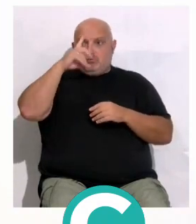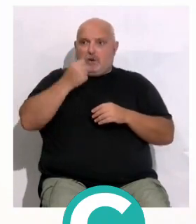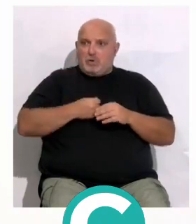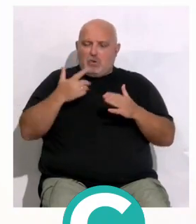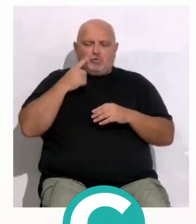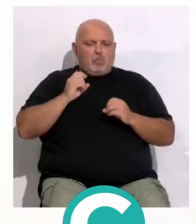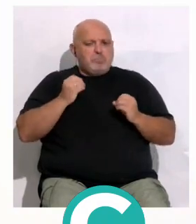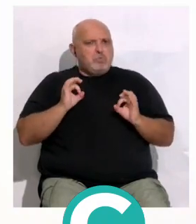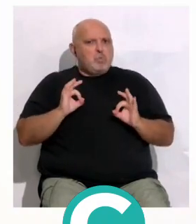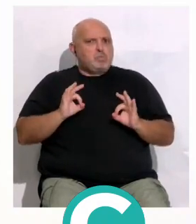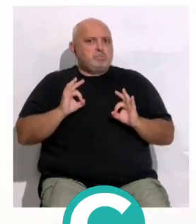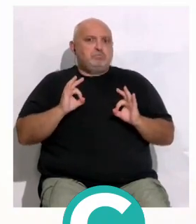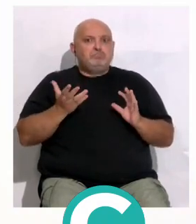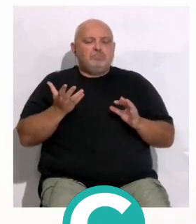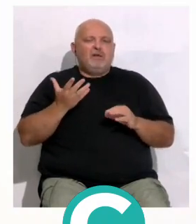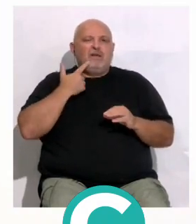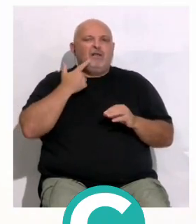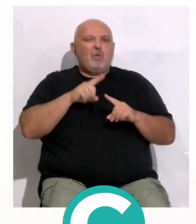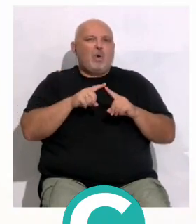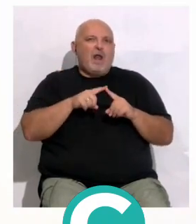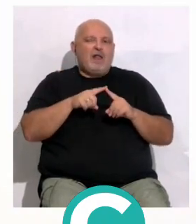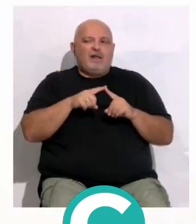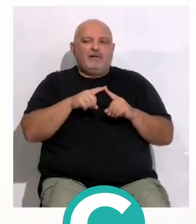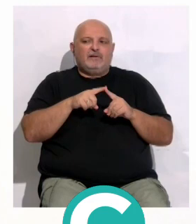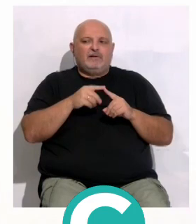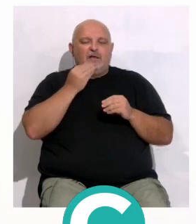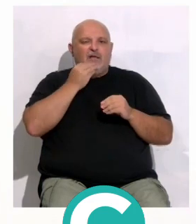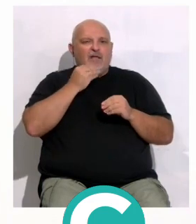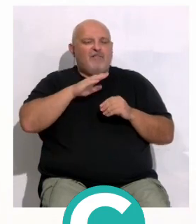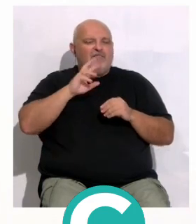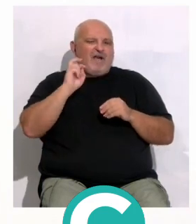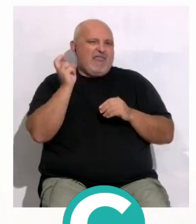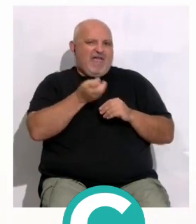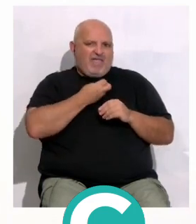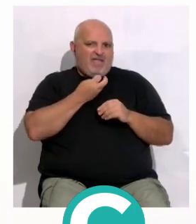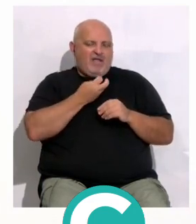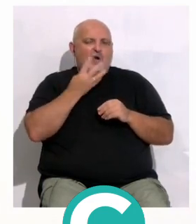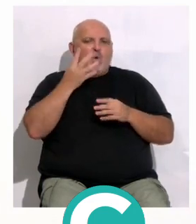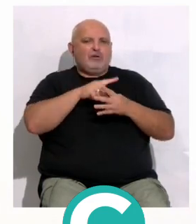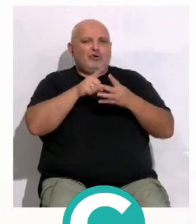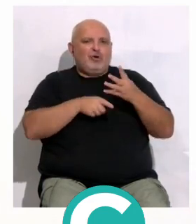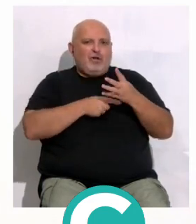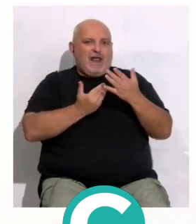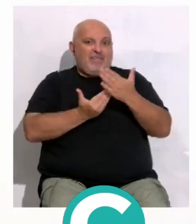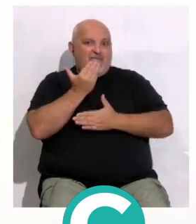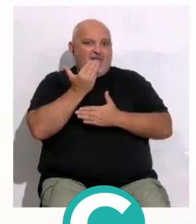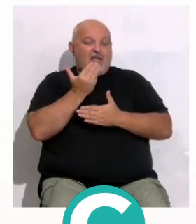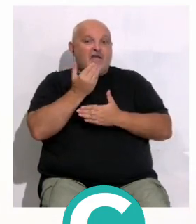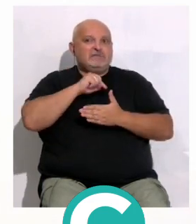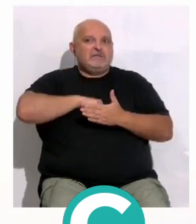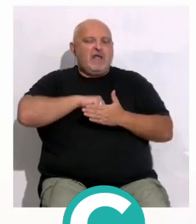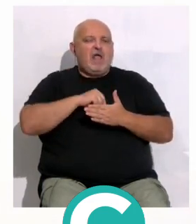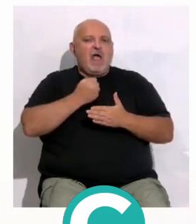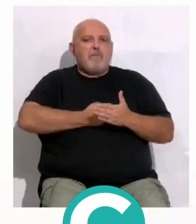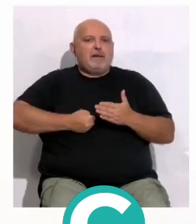al inicio porque como ponemos comida muy variada y con 4 tomas al día, al final tú a lo mejor si sientes que